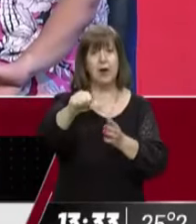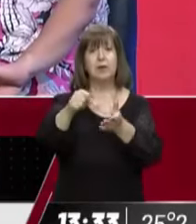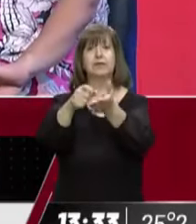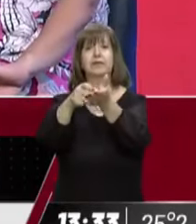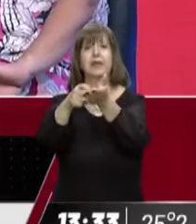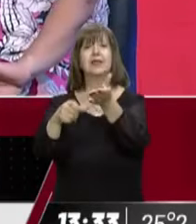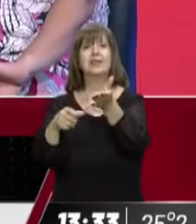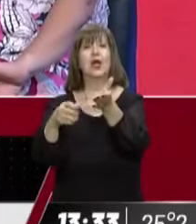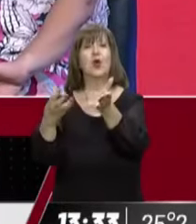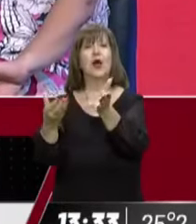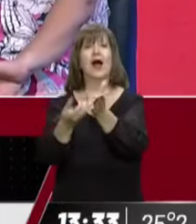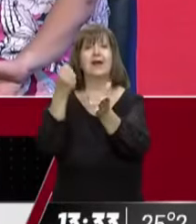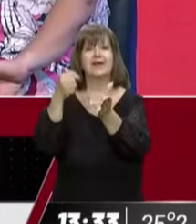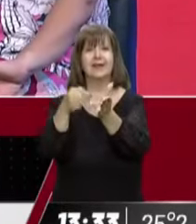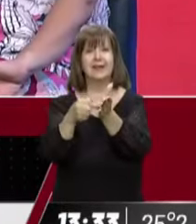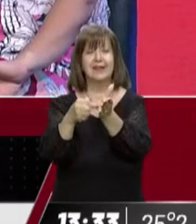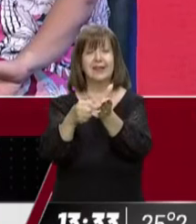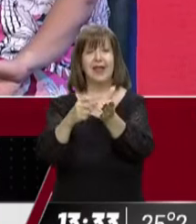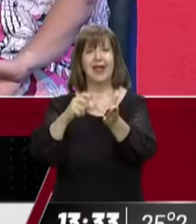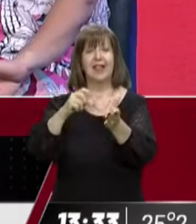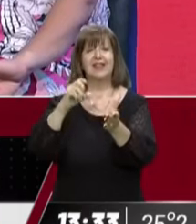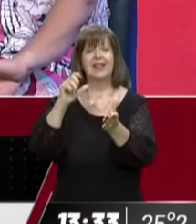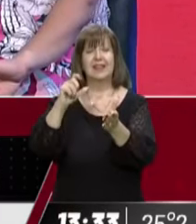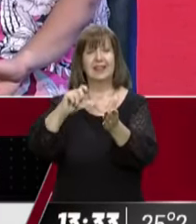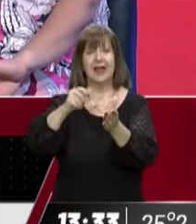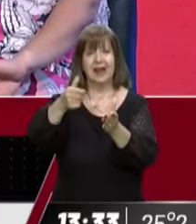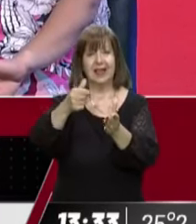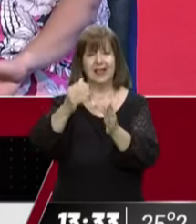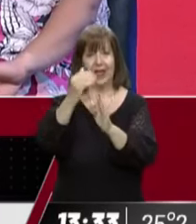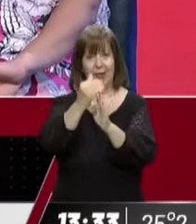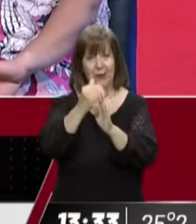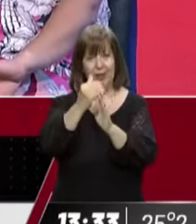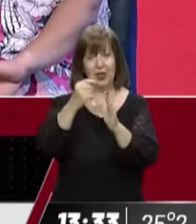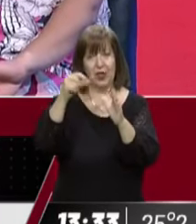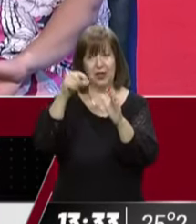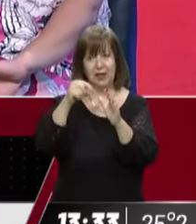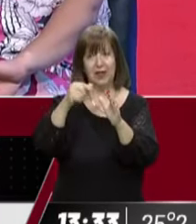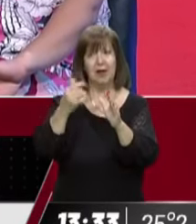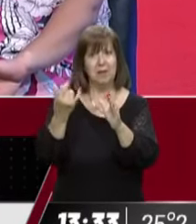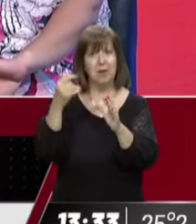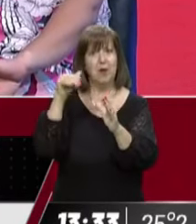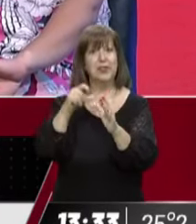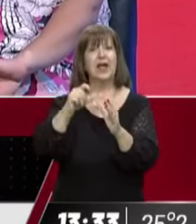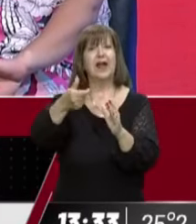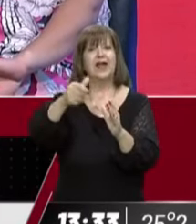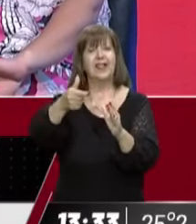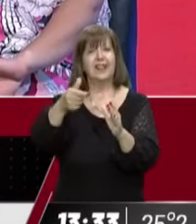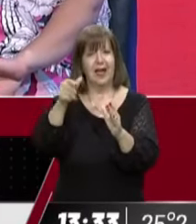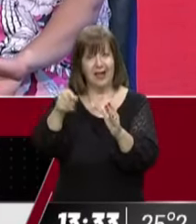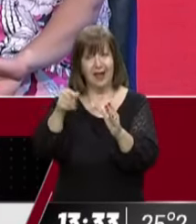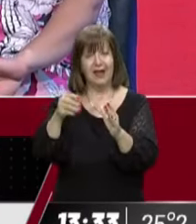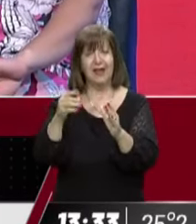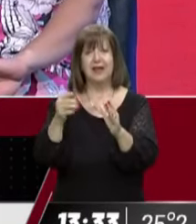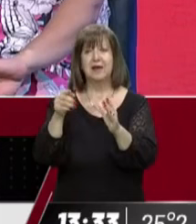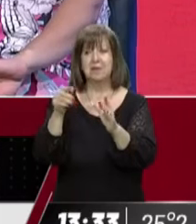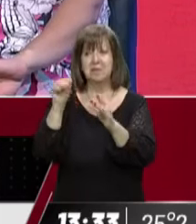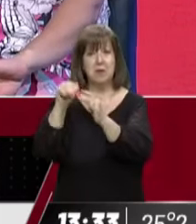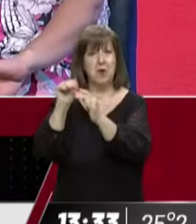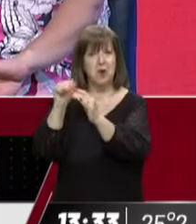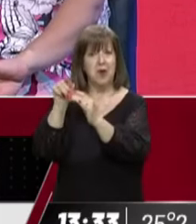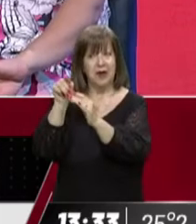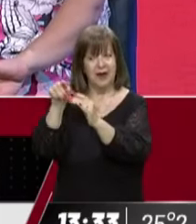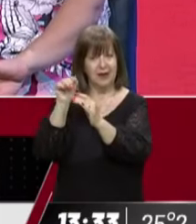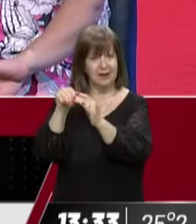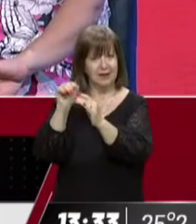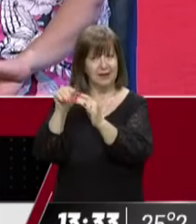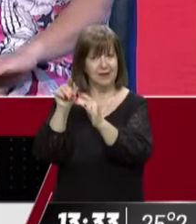así también se le encontraron la tarjeta de débito y la tarjeta de crédito de María Victoria Ruiz, que estaban en poder de esta persona que fue detenida en la